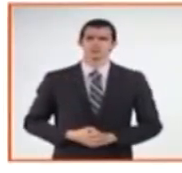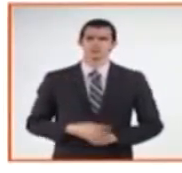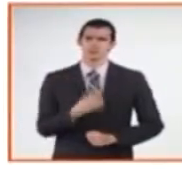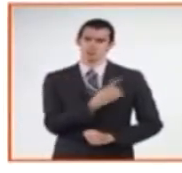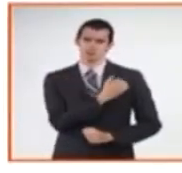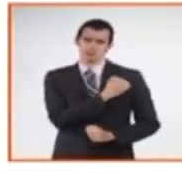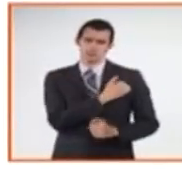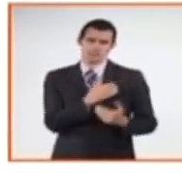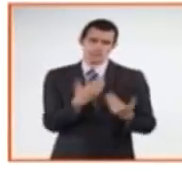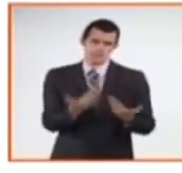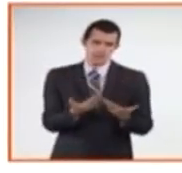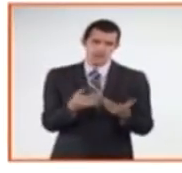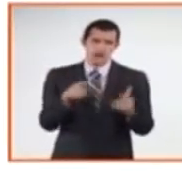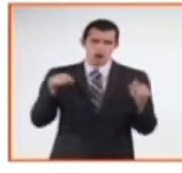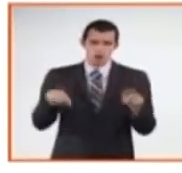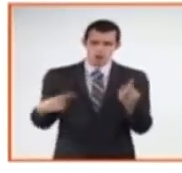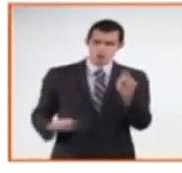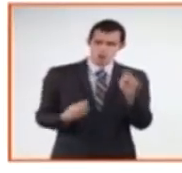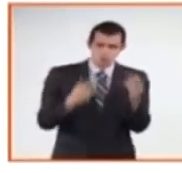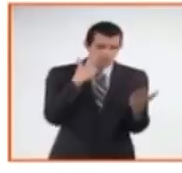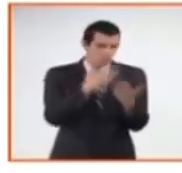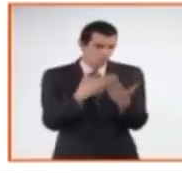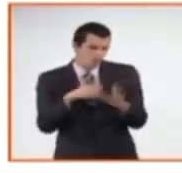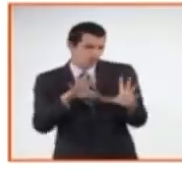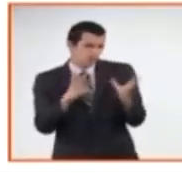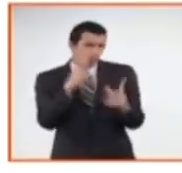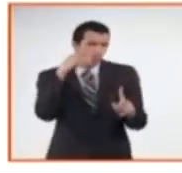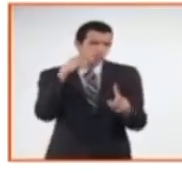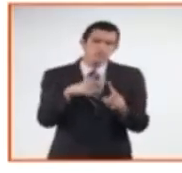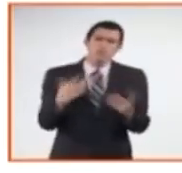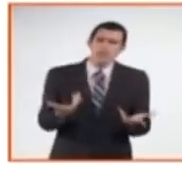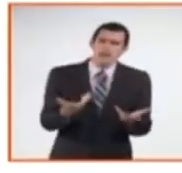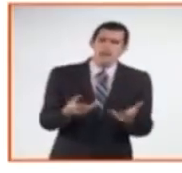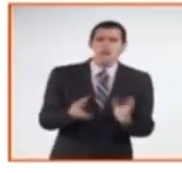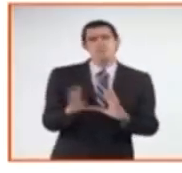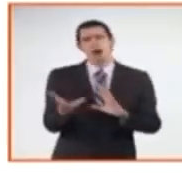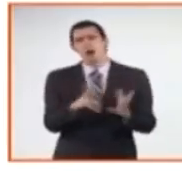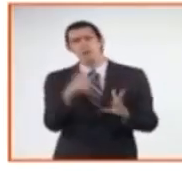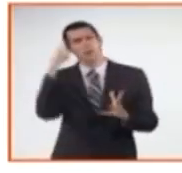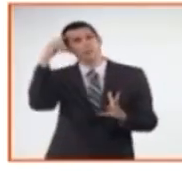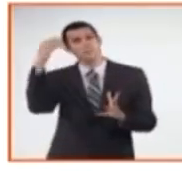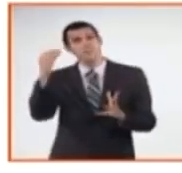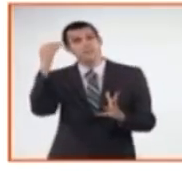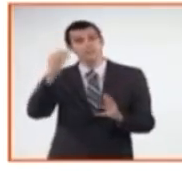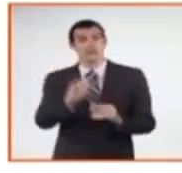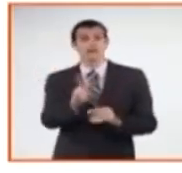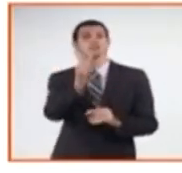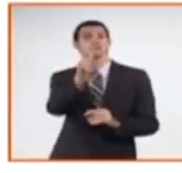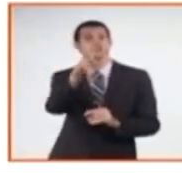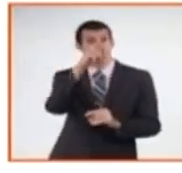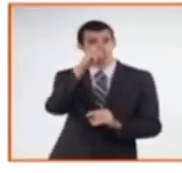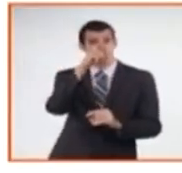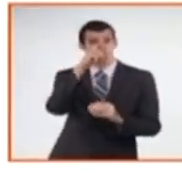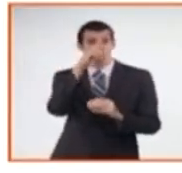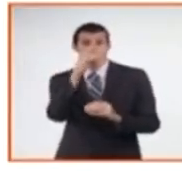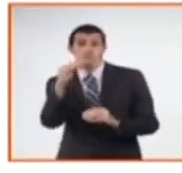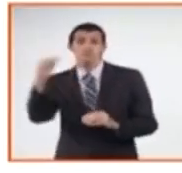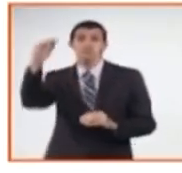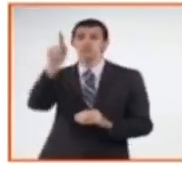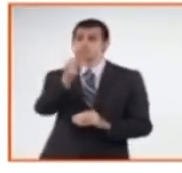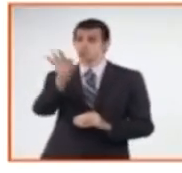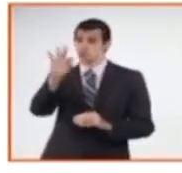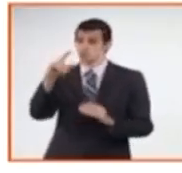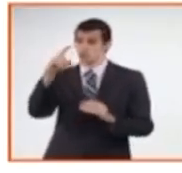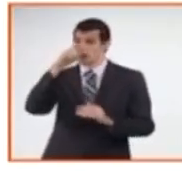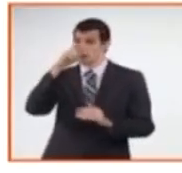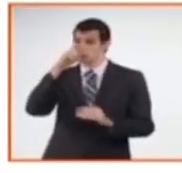pediátrica de 2 a 18 años para eso hace falta en el país 4,2 millones de dosis que están